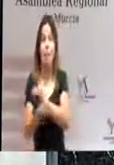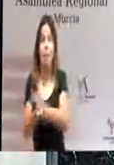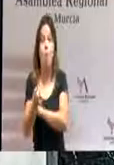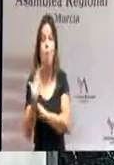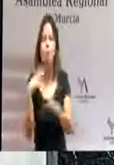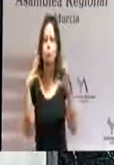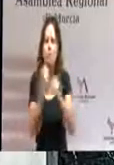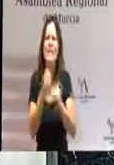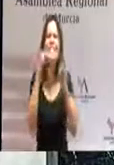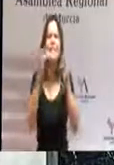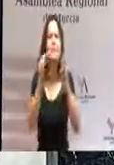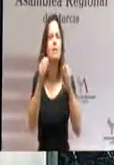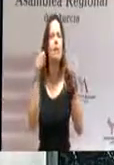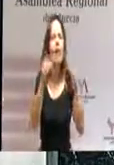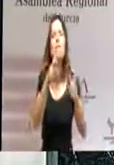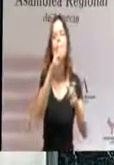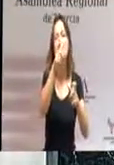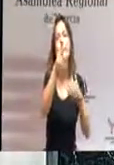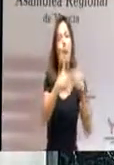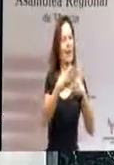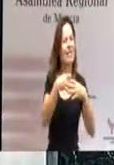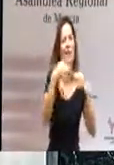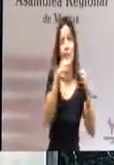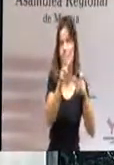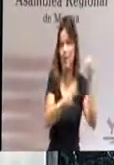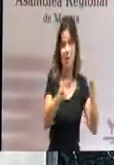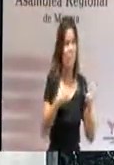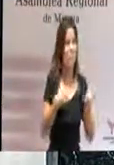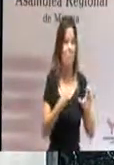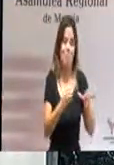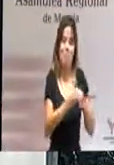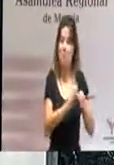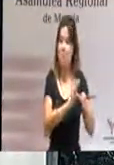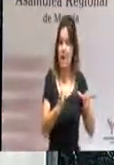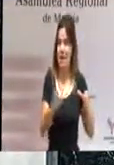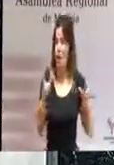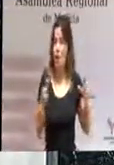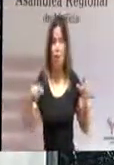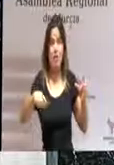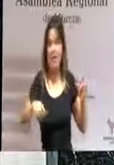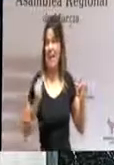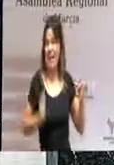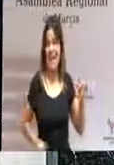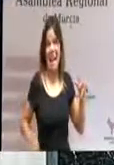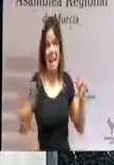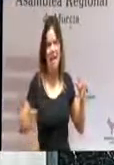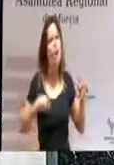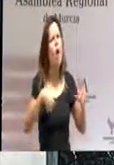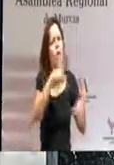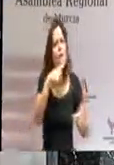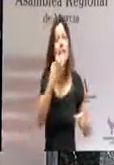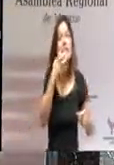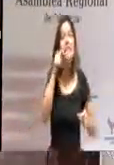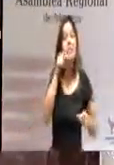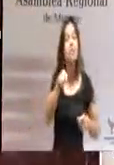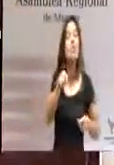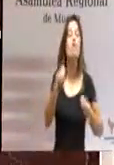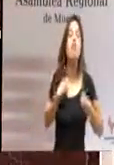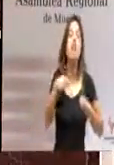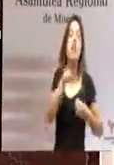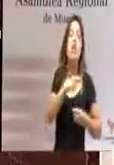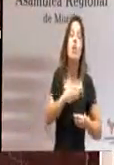concentra siempre en las mismas manos. Me duele mucho decir, señor presidente, que si vives en la región de Murcia tienes